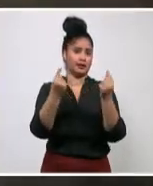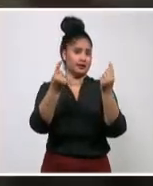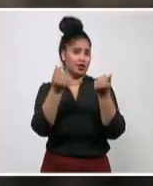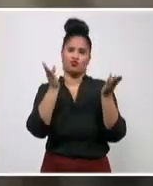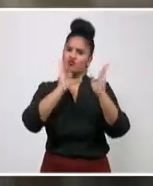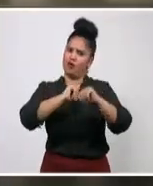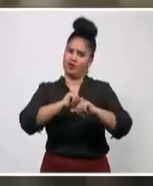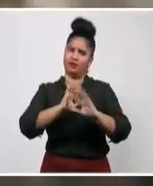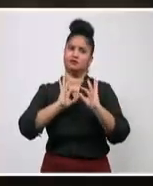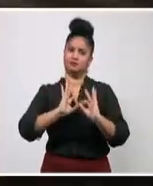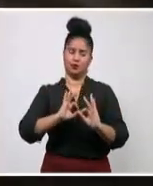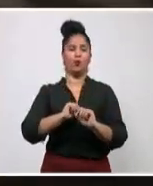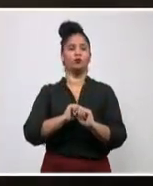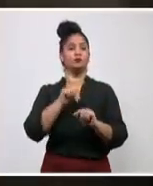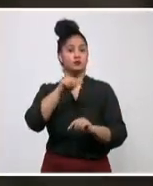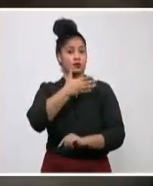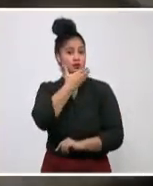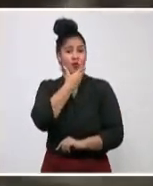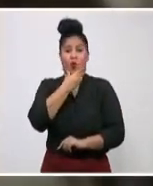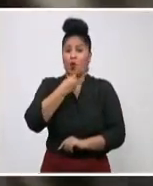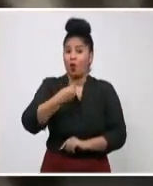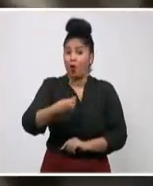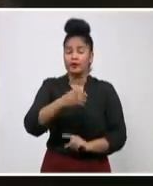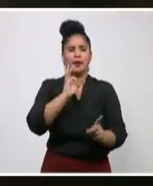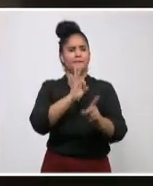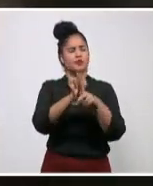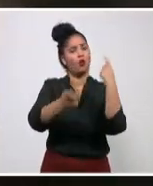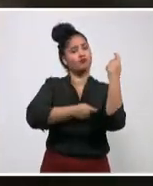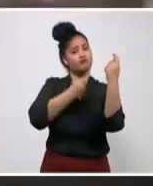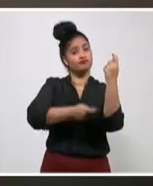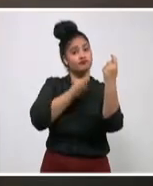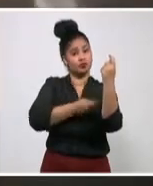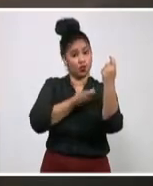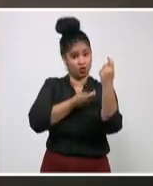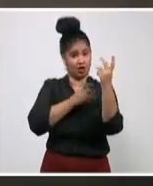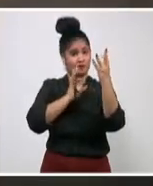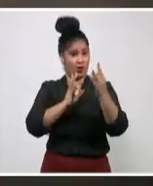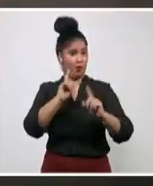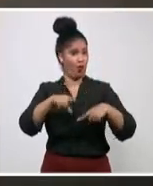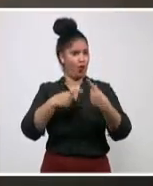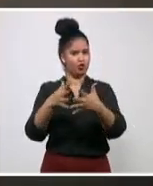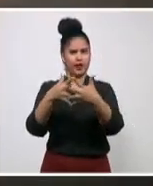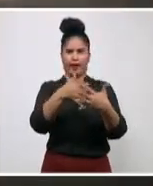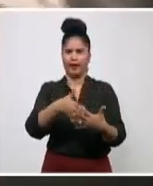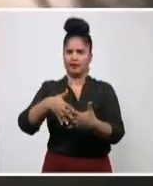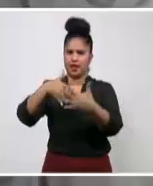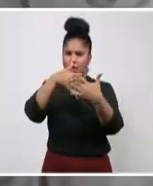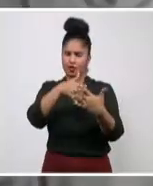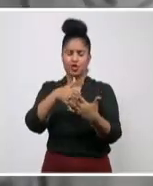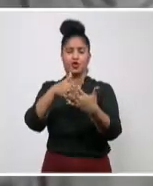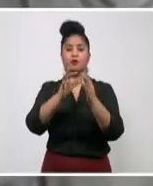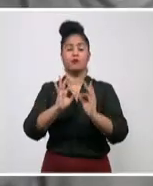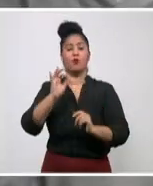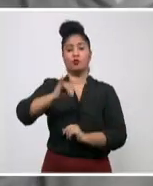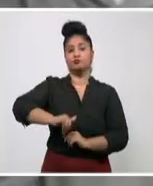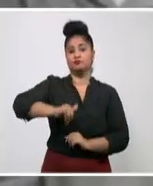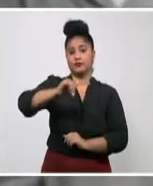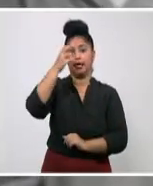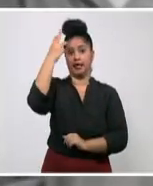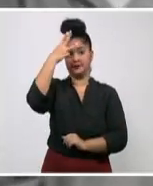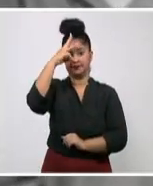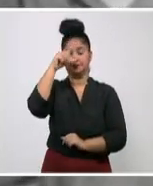joven se incorporó de manera activa a la lucha contra la dictadura de Fulgencio Batista y, perseguido por la policía, viajó a México, donde conoció al